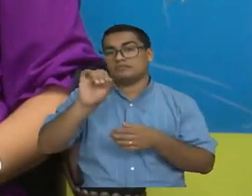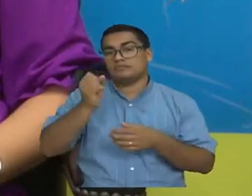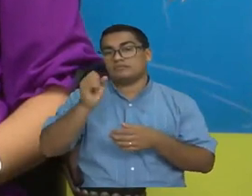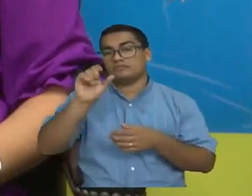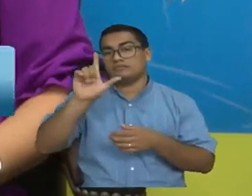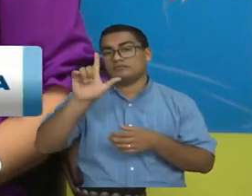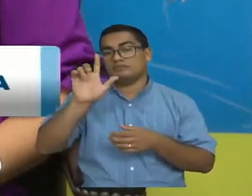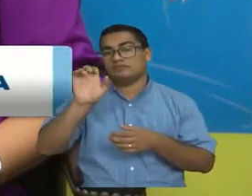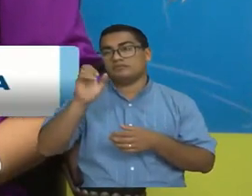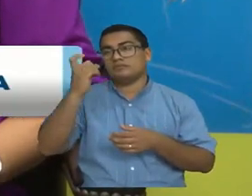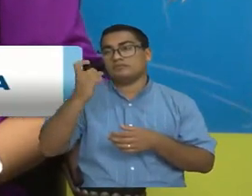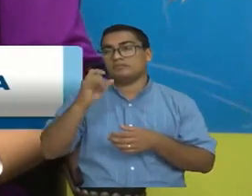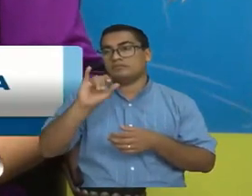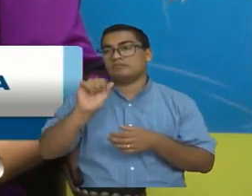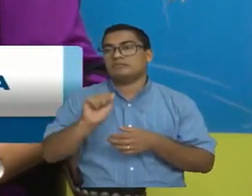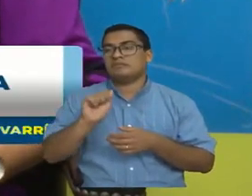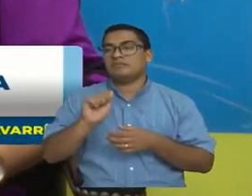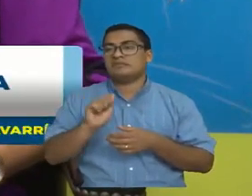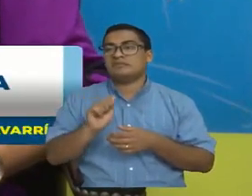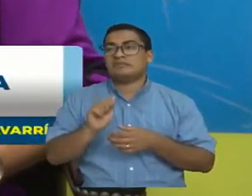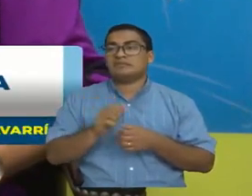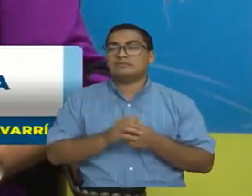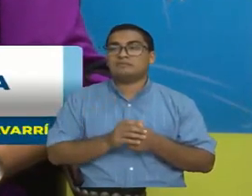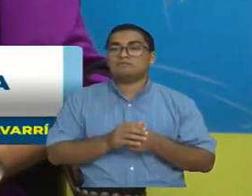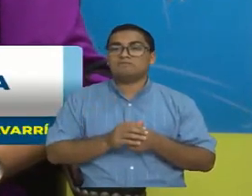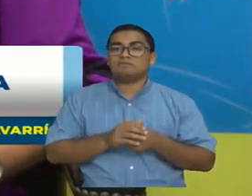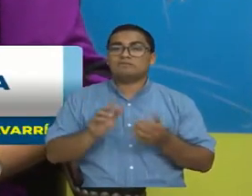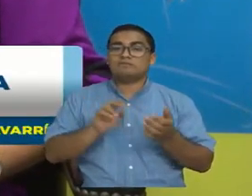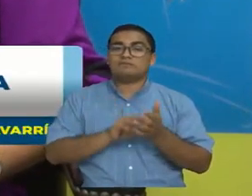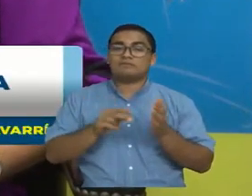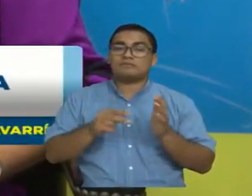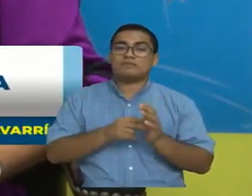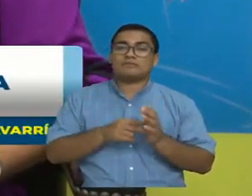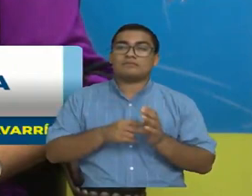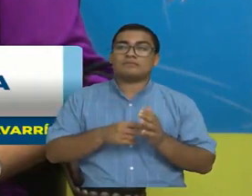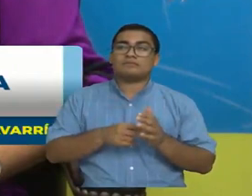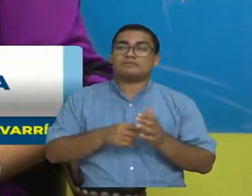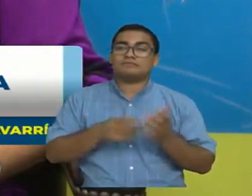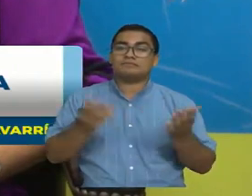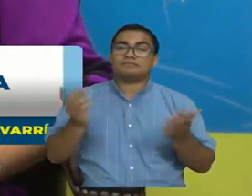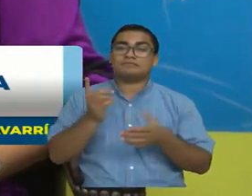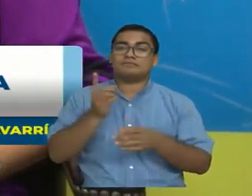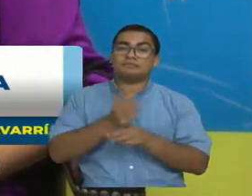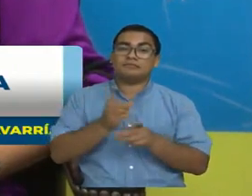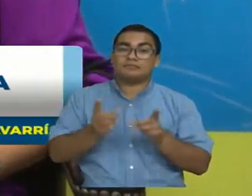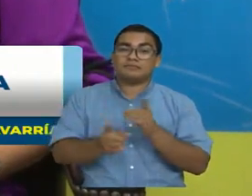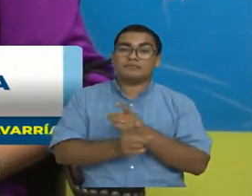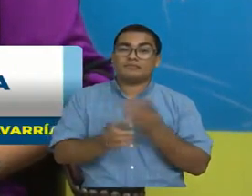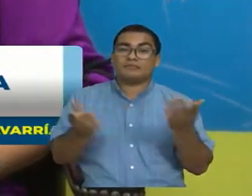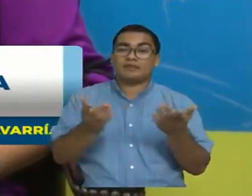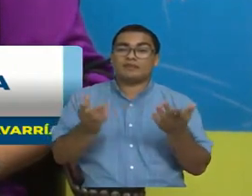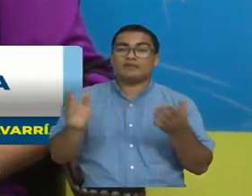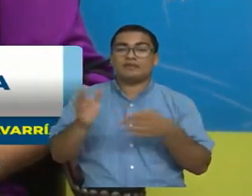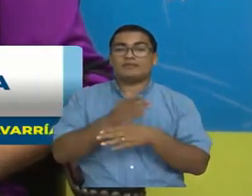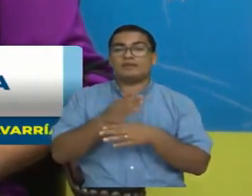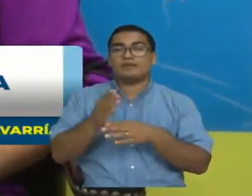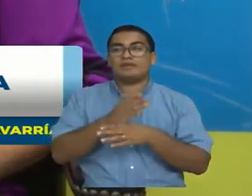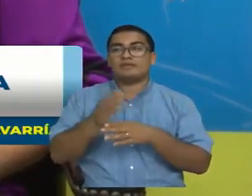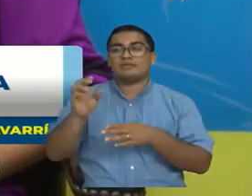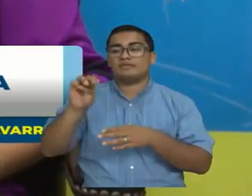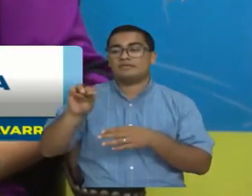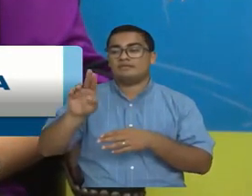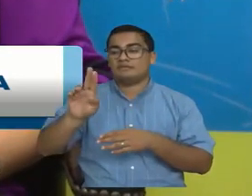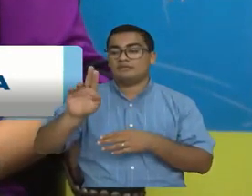Entonces, decimos que la dislexia, su estímulo, su tratamiento debe ser multisensorial. Eso